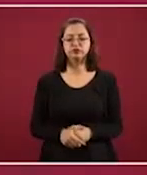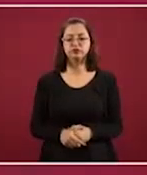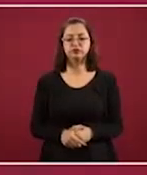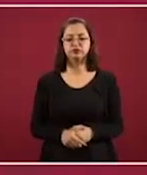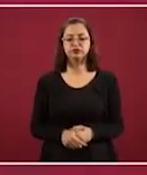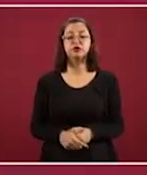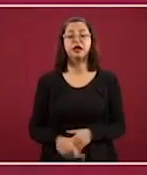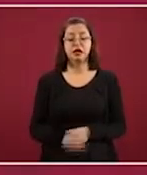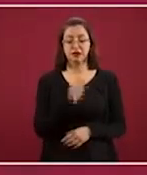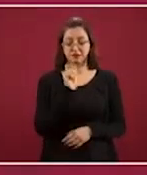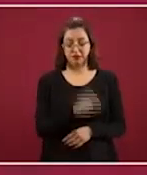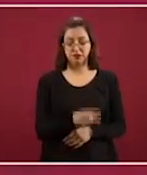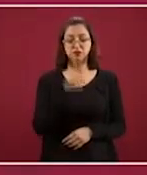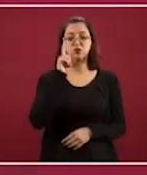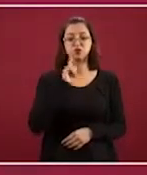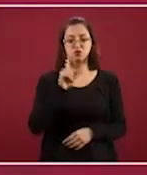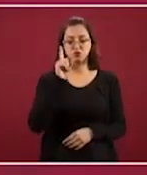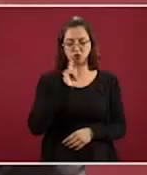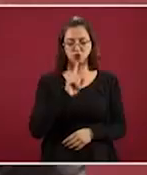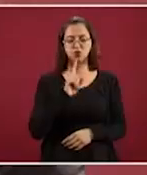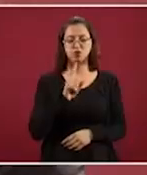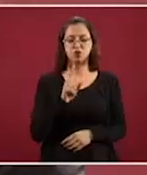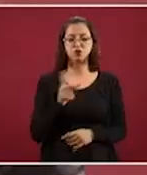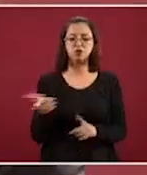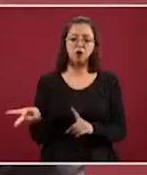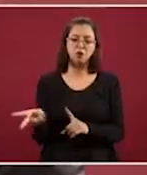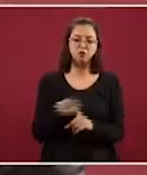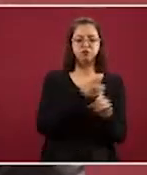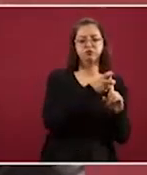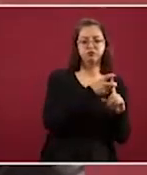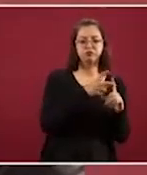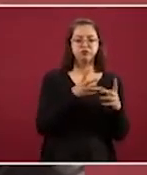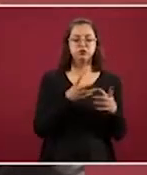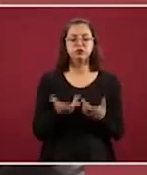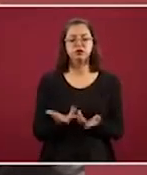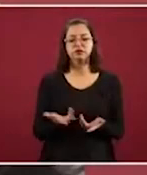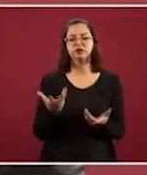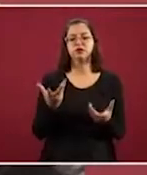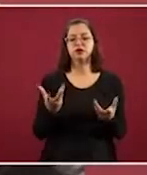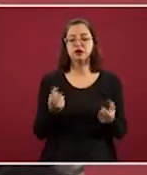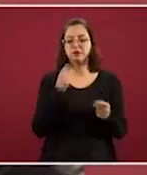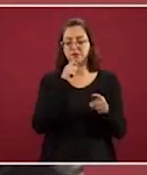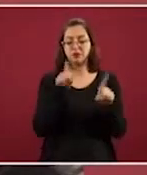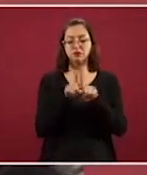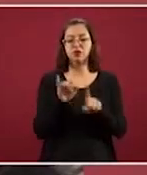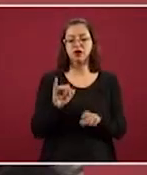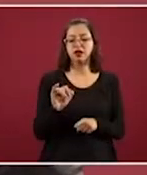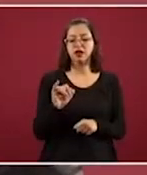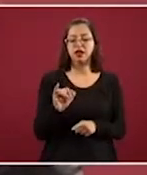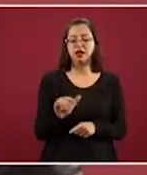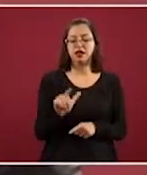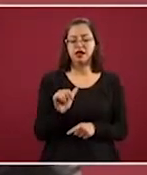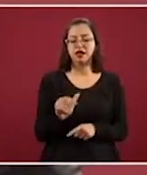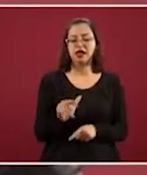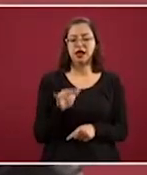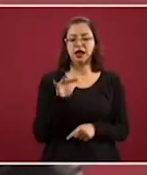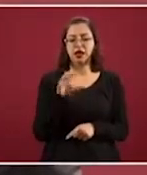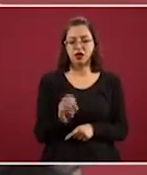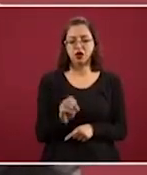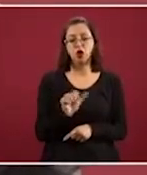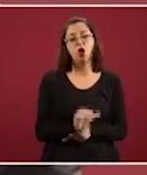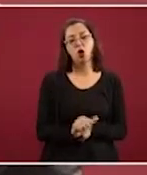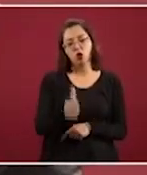Ella misma fue víctima de desaparición hace unos meses junto con Hilario Cornelio,